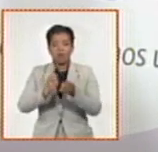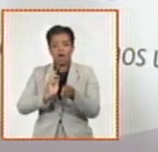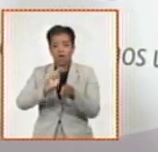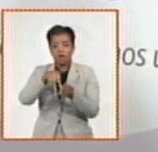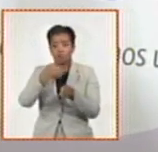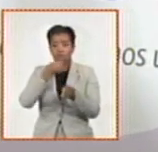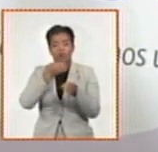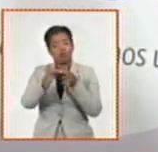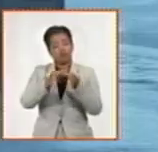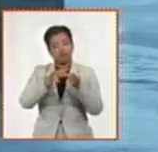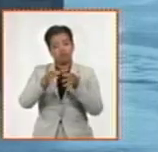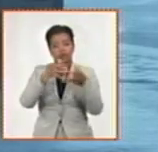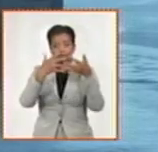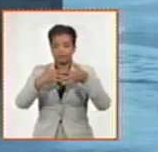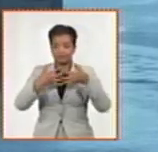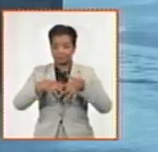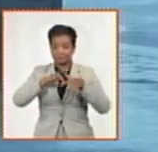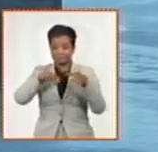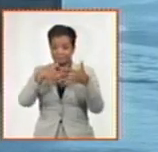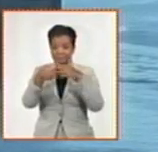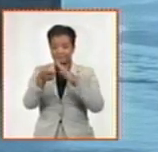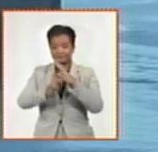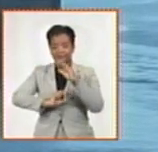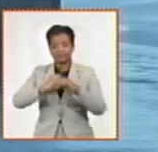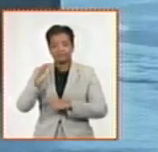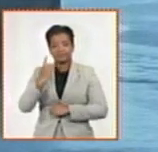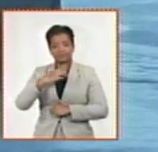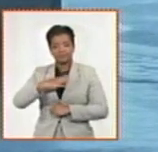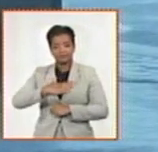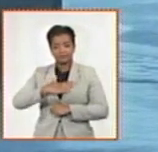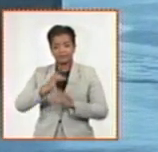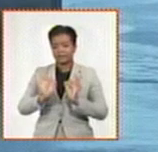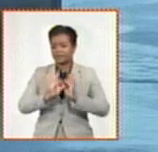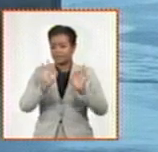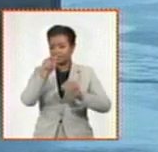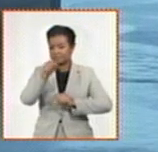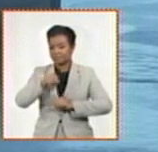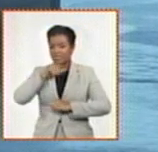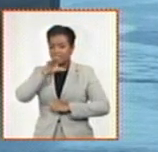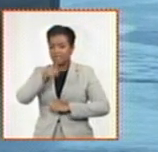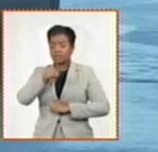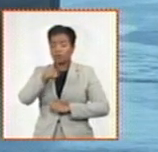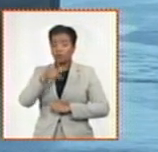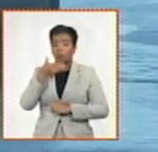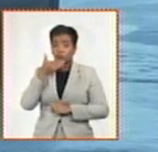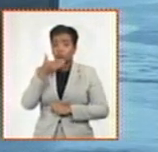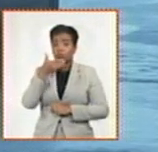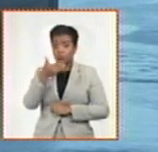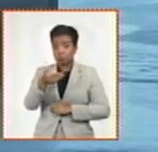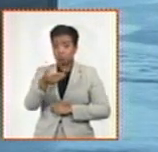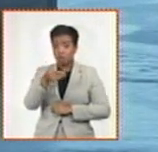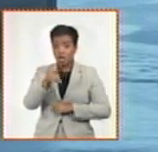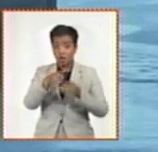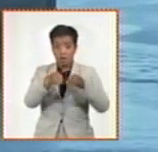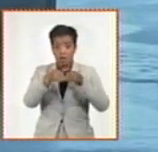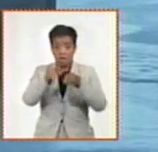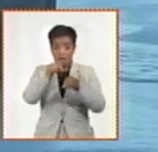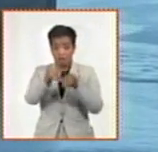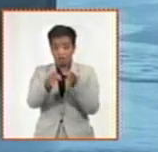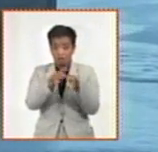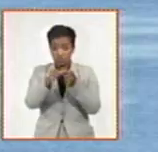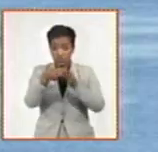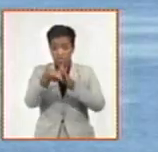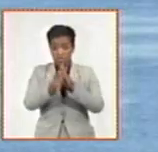su potencia al sistema eléctrico nacional. Especialistas resaltan las ventajas de este tipo de generación